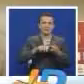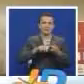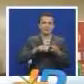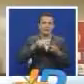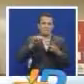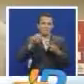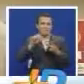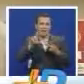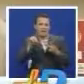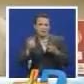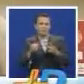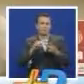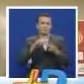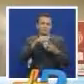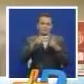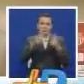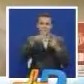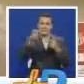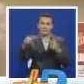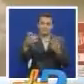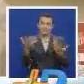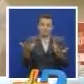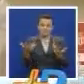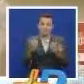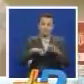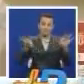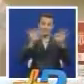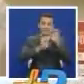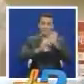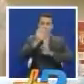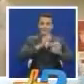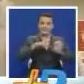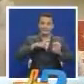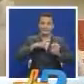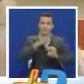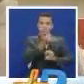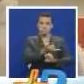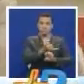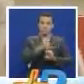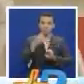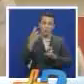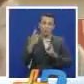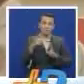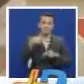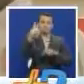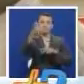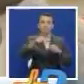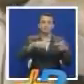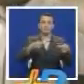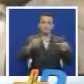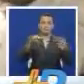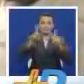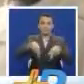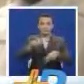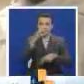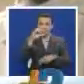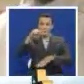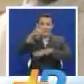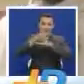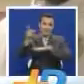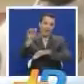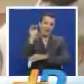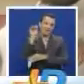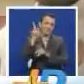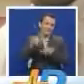defensa. Tiene grandes jugadores y Dios quiera Colombia haga un gran torneo por ello y por el entrenador que es argentino. A propósito de tu